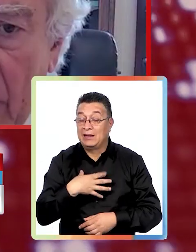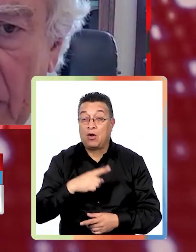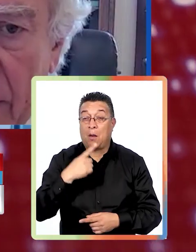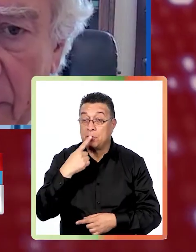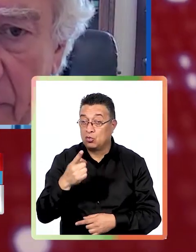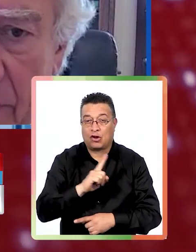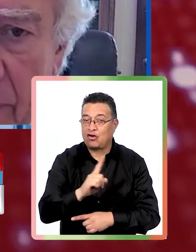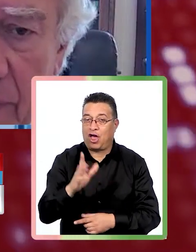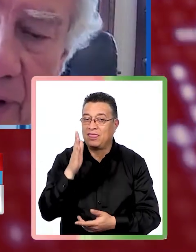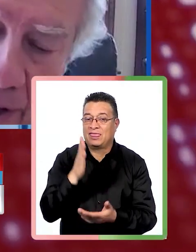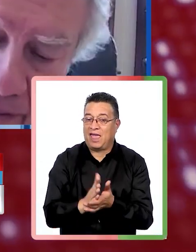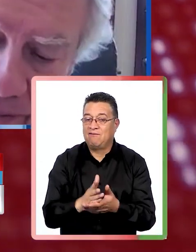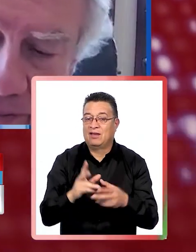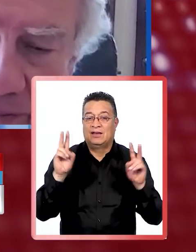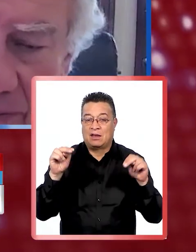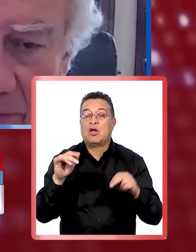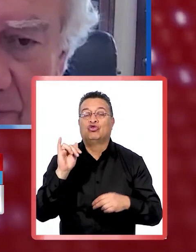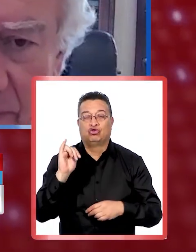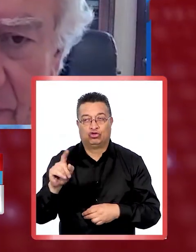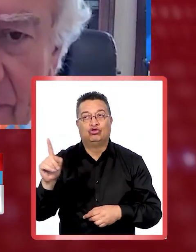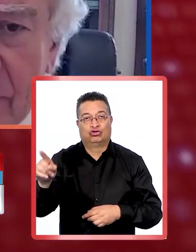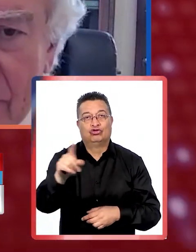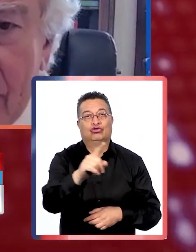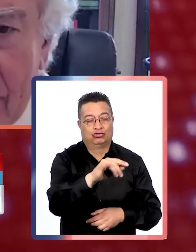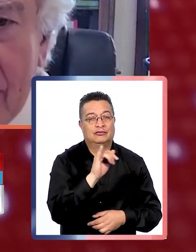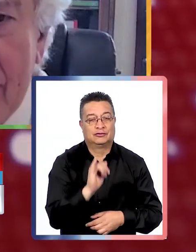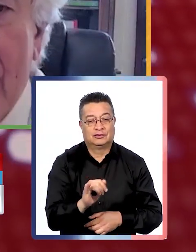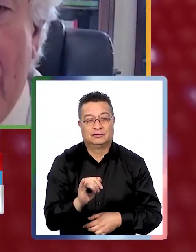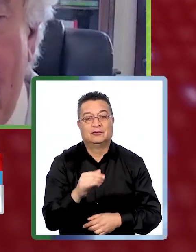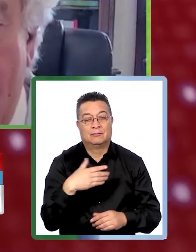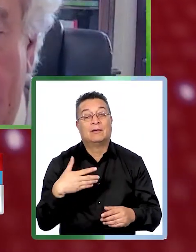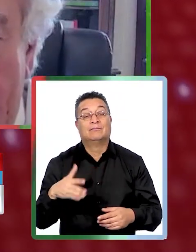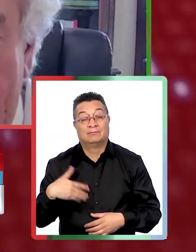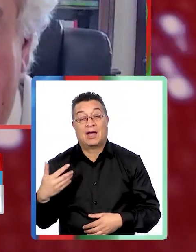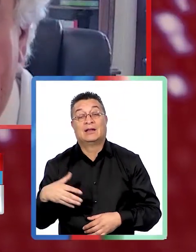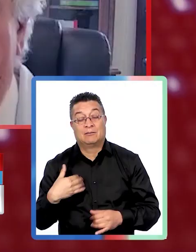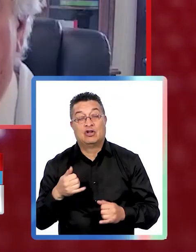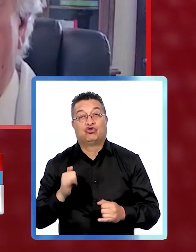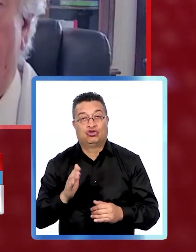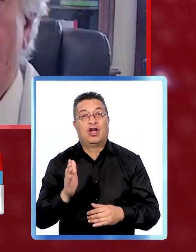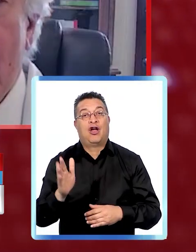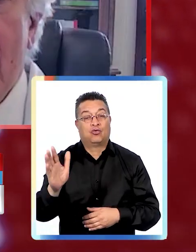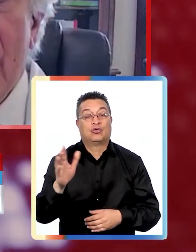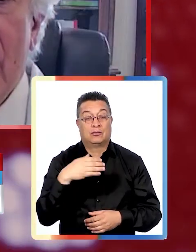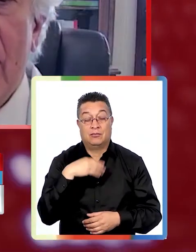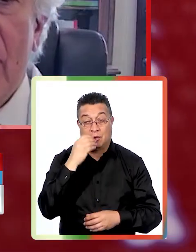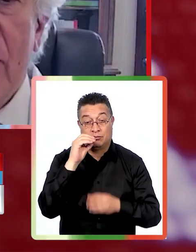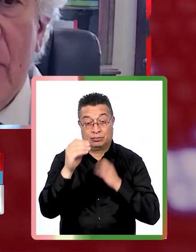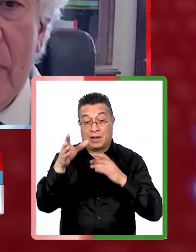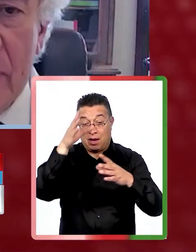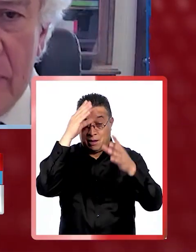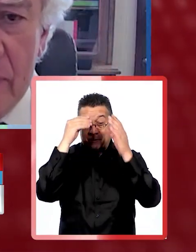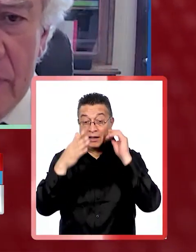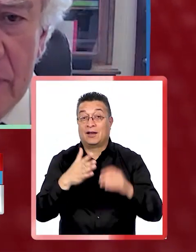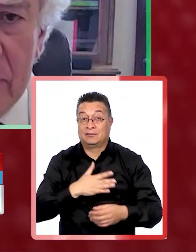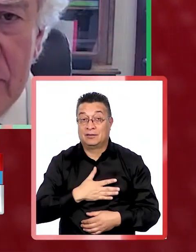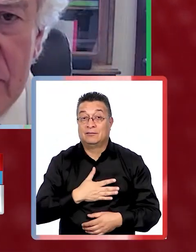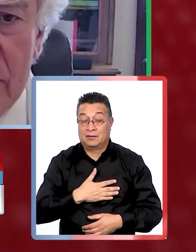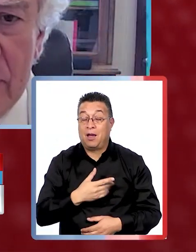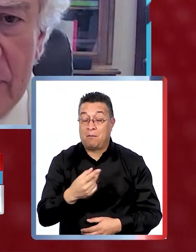más. No debería ser un tema, pero lo hacen. Lastimosamente aún lo hacen, y se lo digo por experiencia